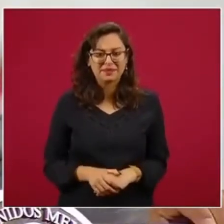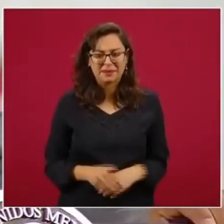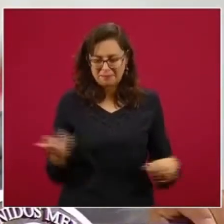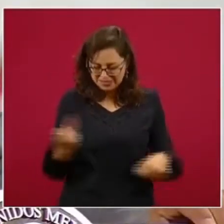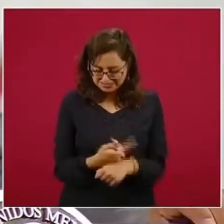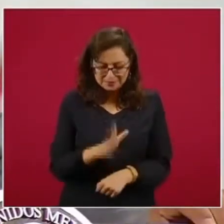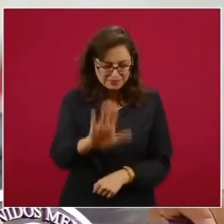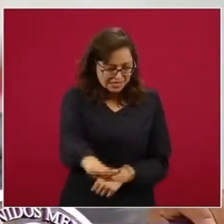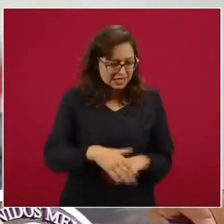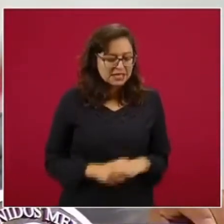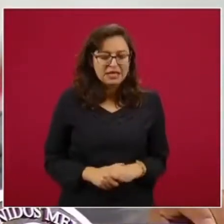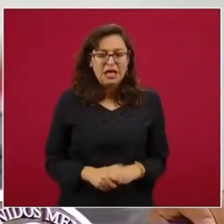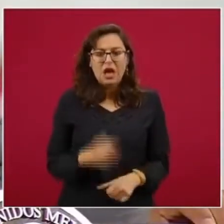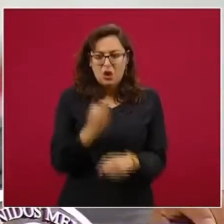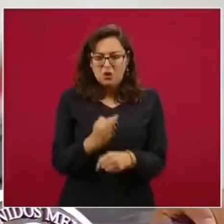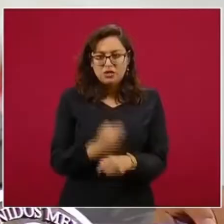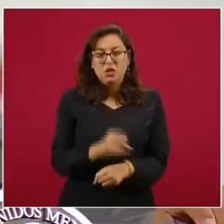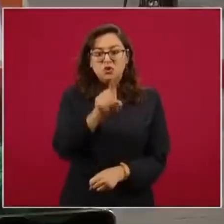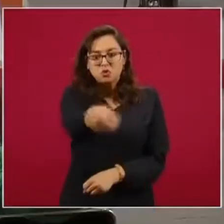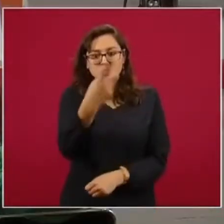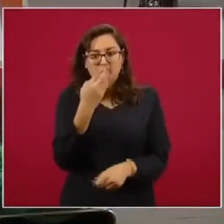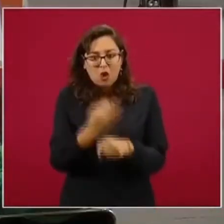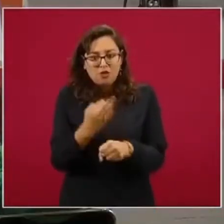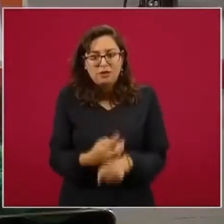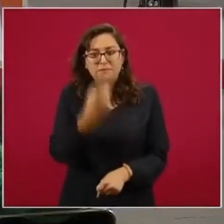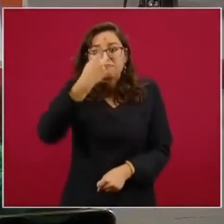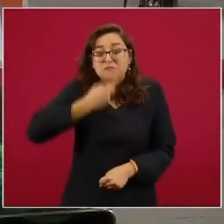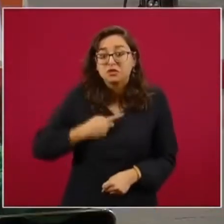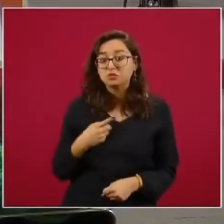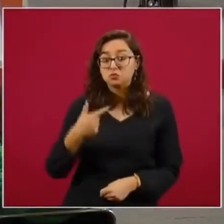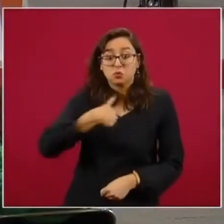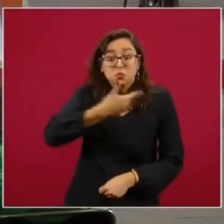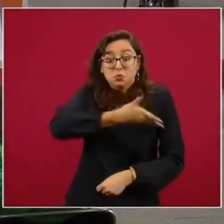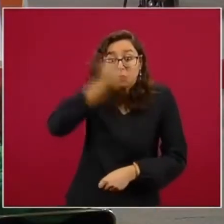diciendo, yo no lo sabía.